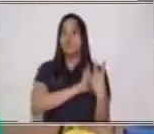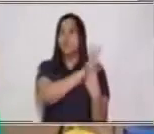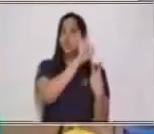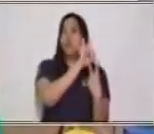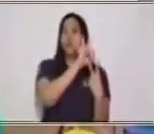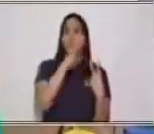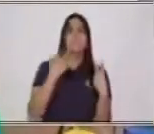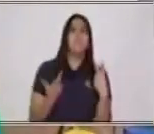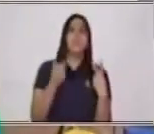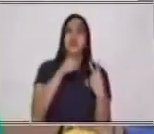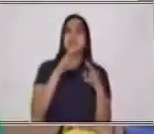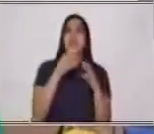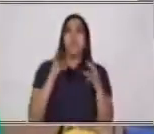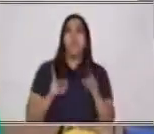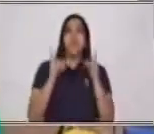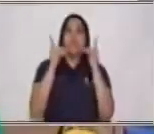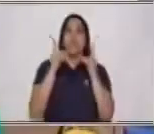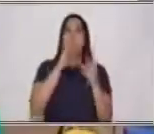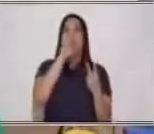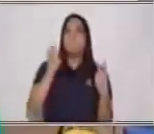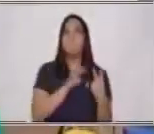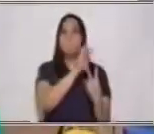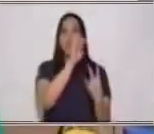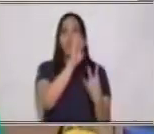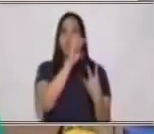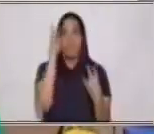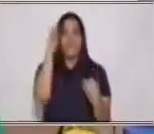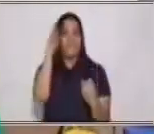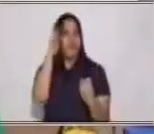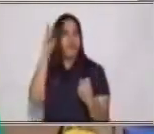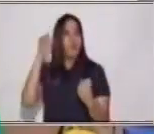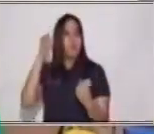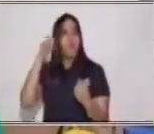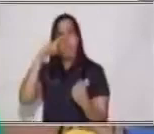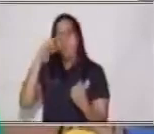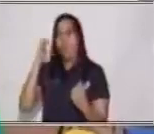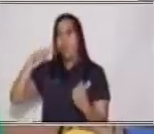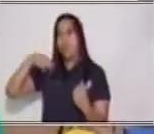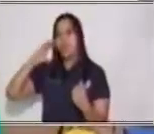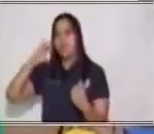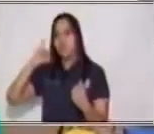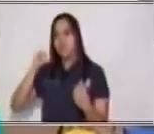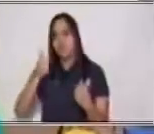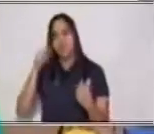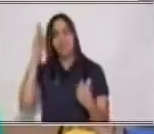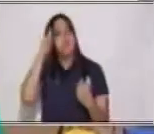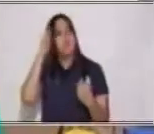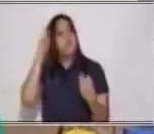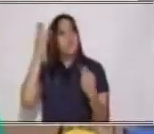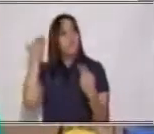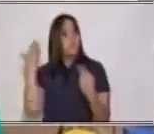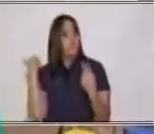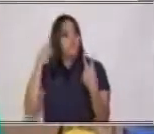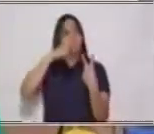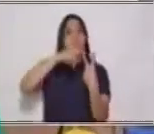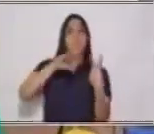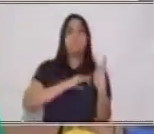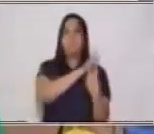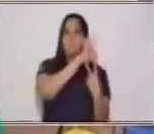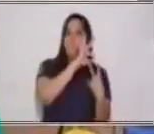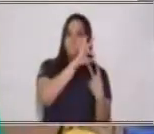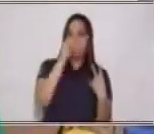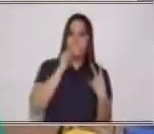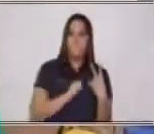el desarrollo de potencias. Vamos a recordar qué es una raíz cúbica. Y tenemos